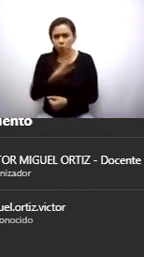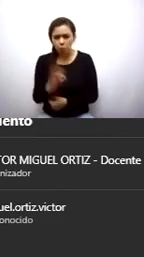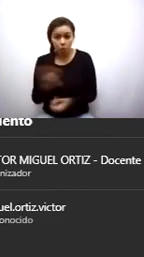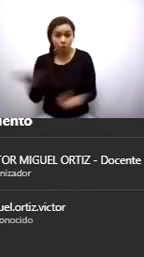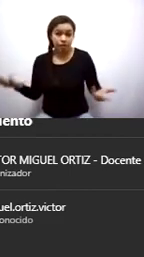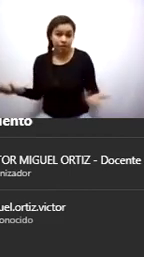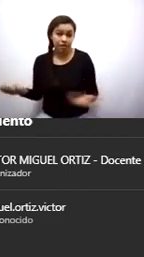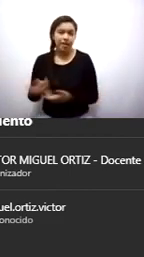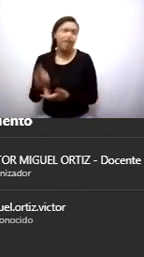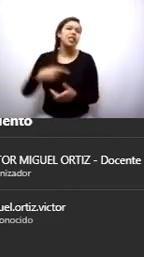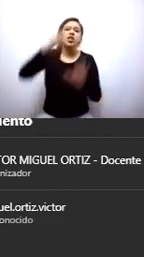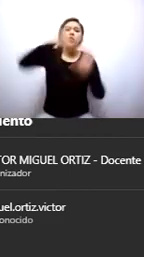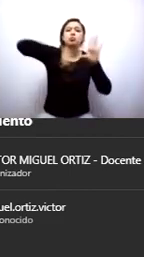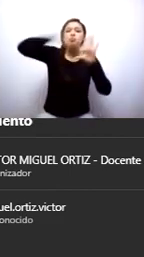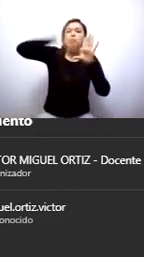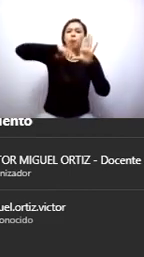Básicamente es un pizarrón de aula